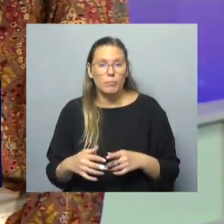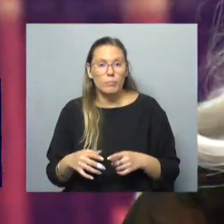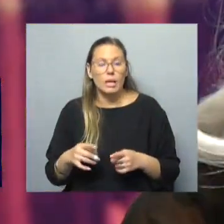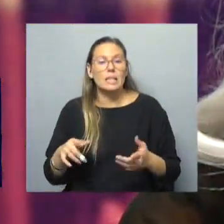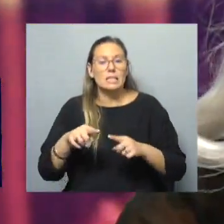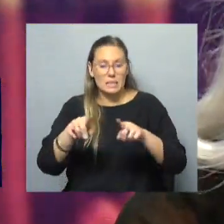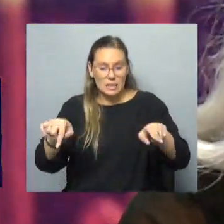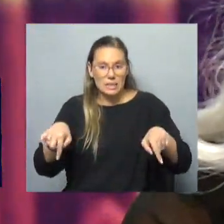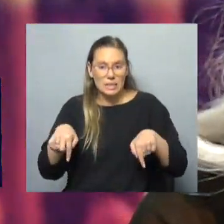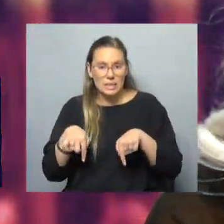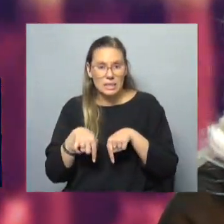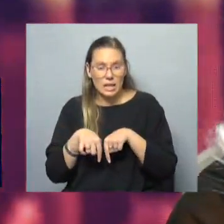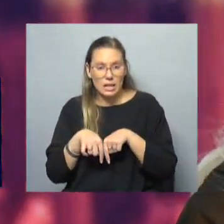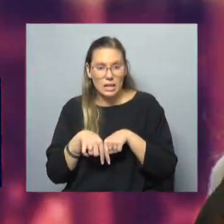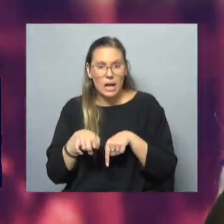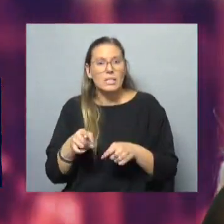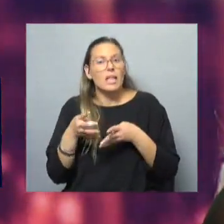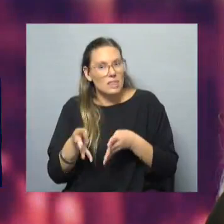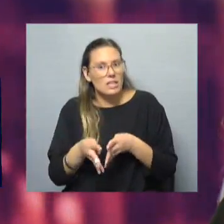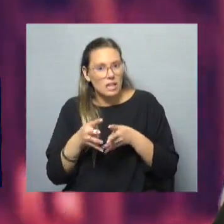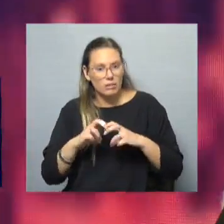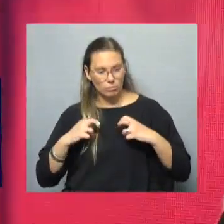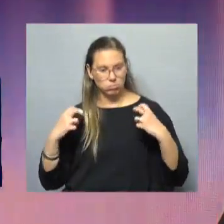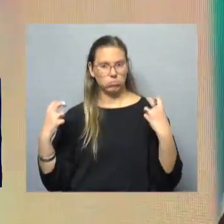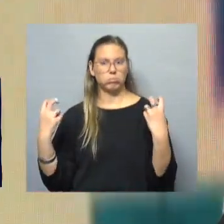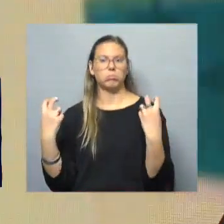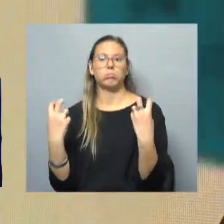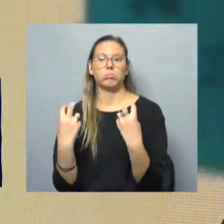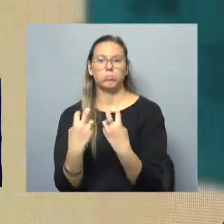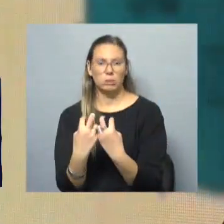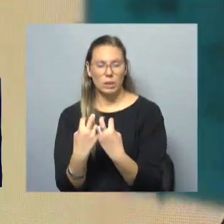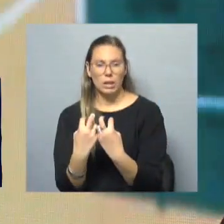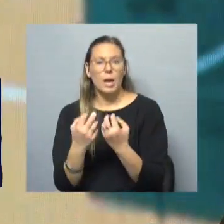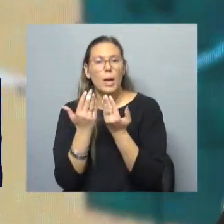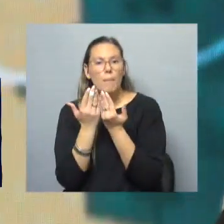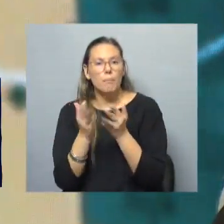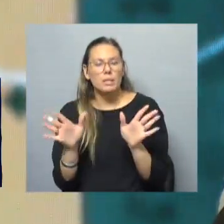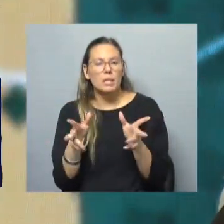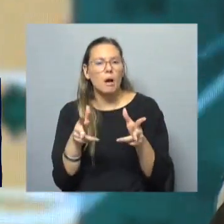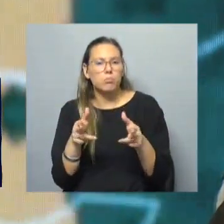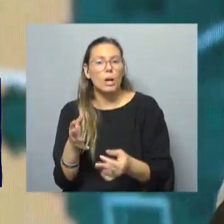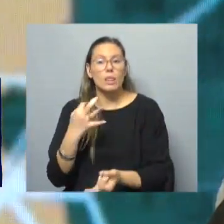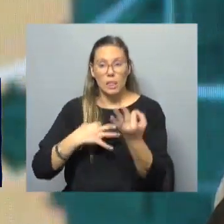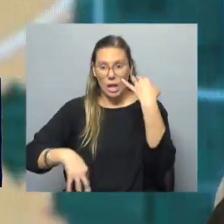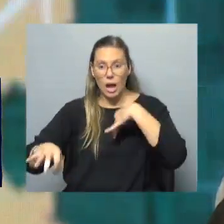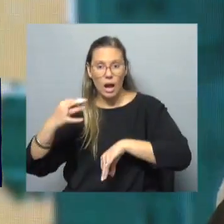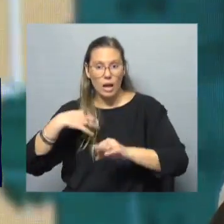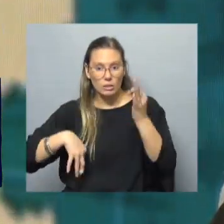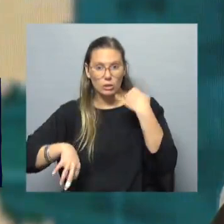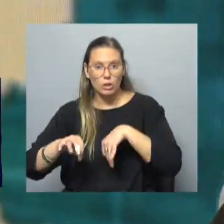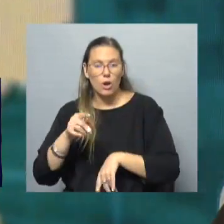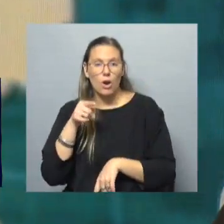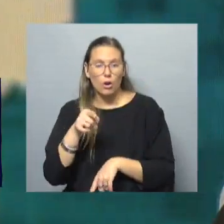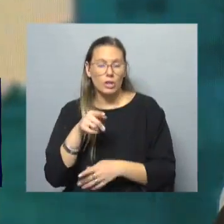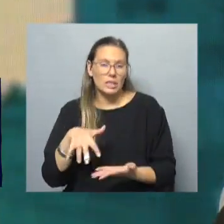la sala Sara Muní nos tomamos ese desafío que sea 360 y empieza como toda una parte de teatro que justamente empieza